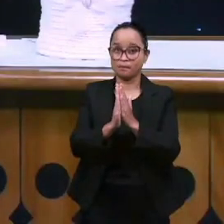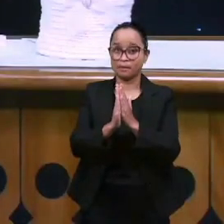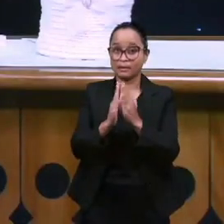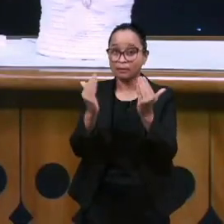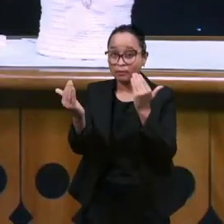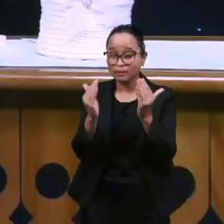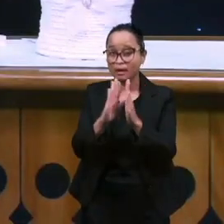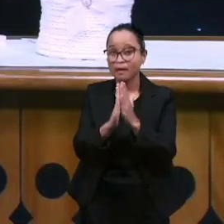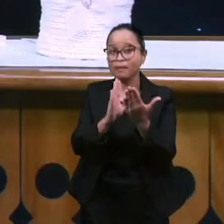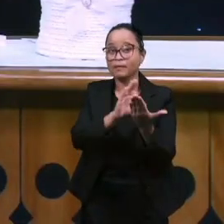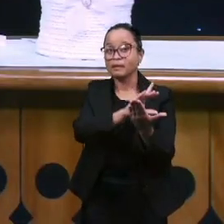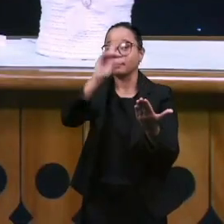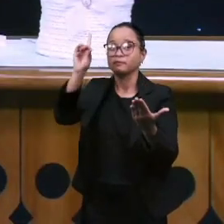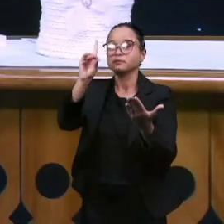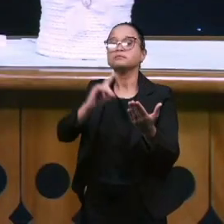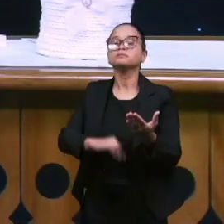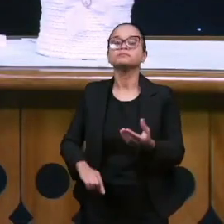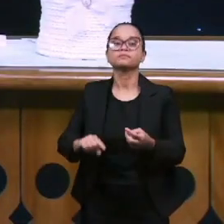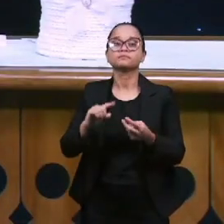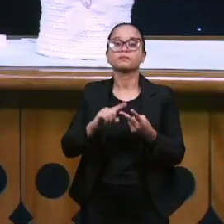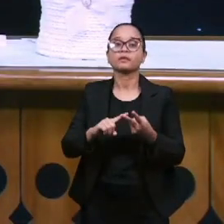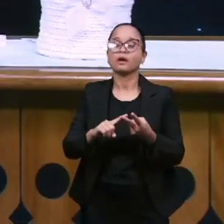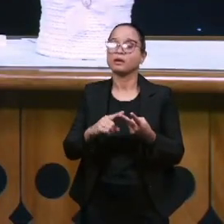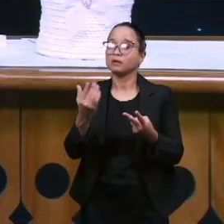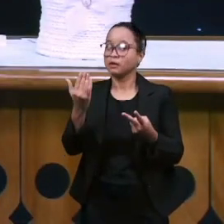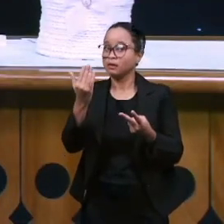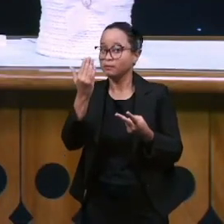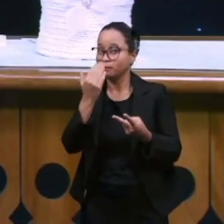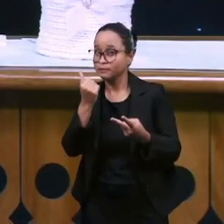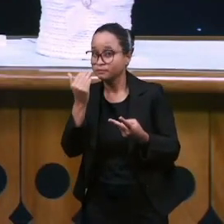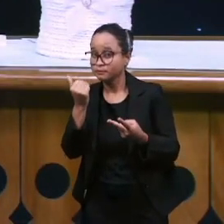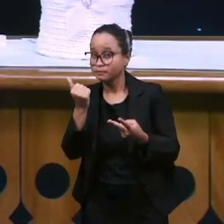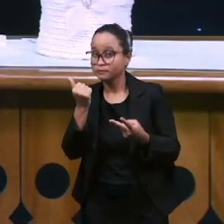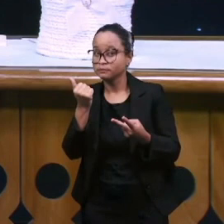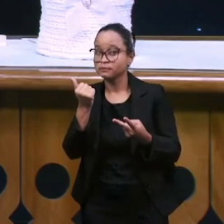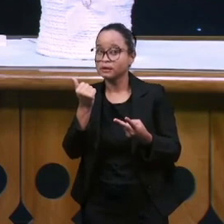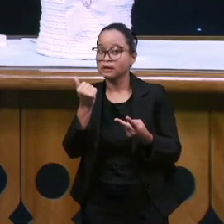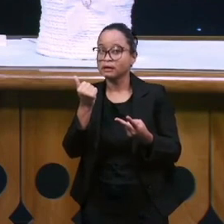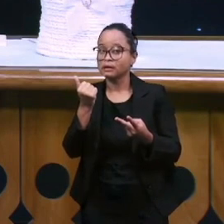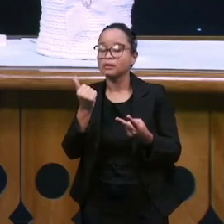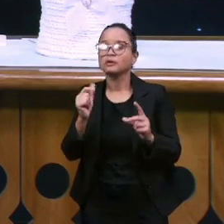Padre, el alimento que era Jesús,